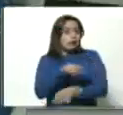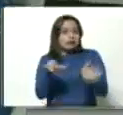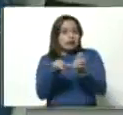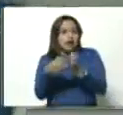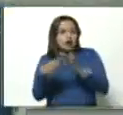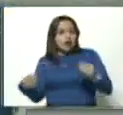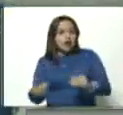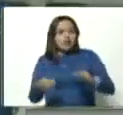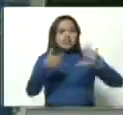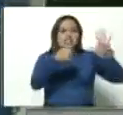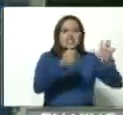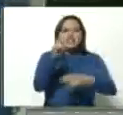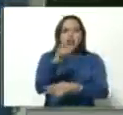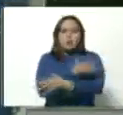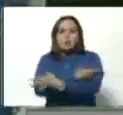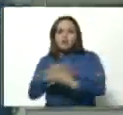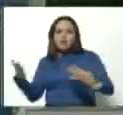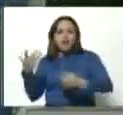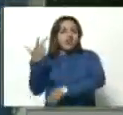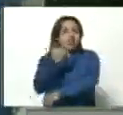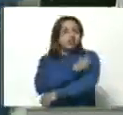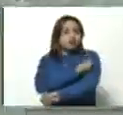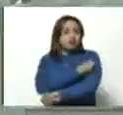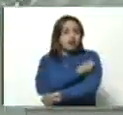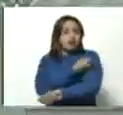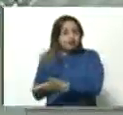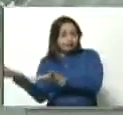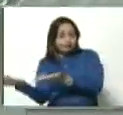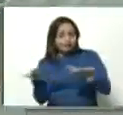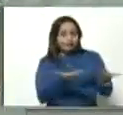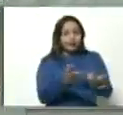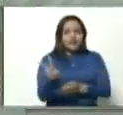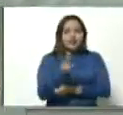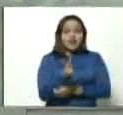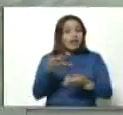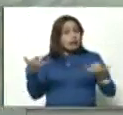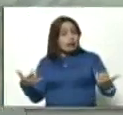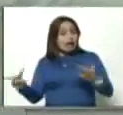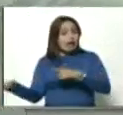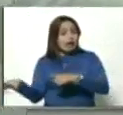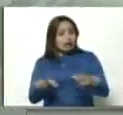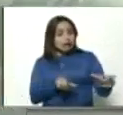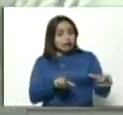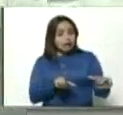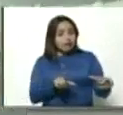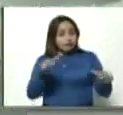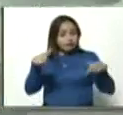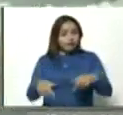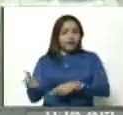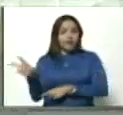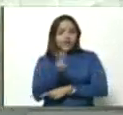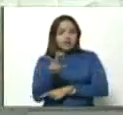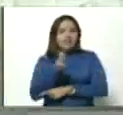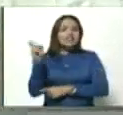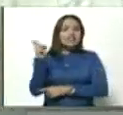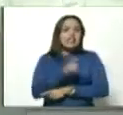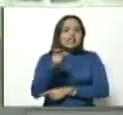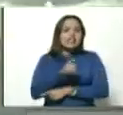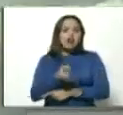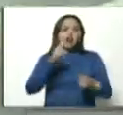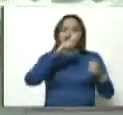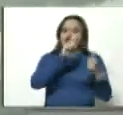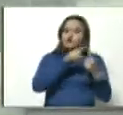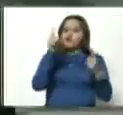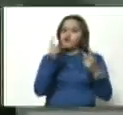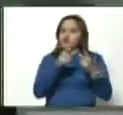62 millones de dosis de vacunas llegaron a nuestro país. Y ya están las vacunas en Venezuela las que se necesitan para el